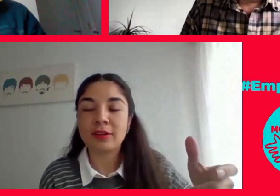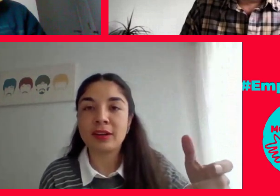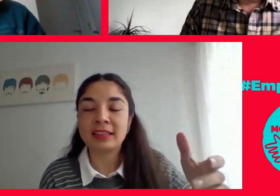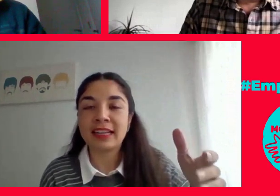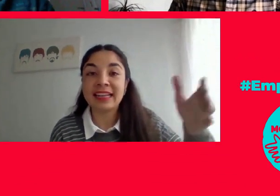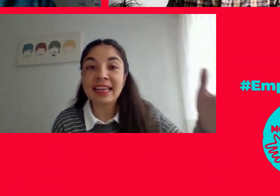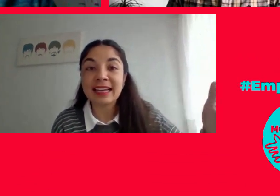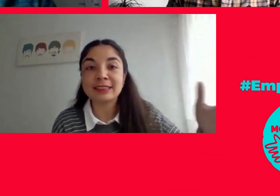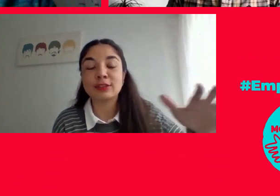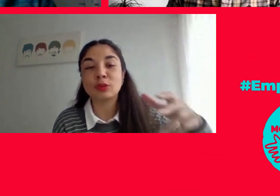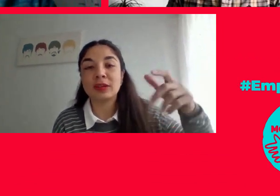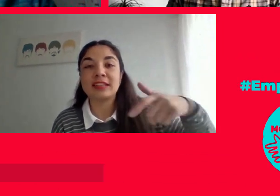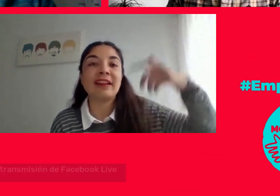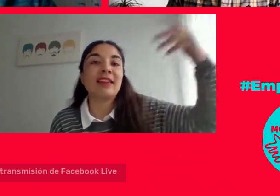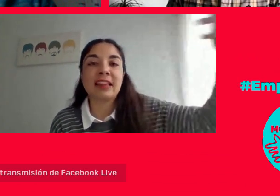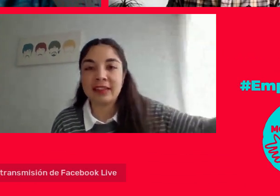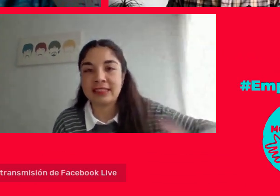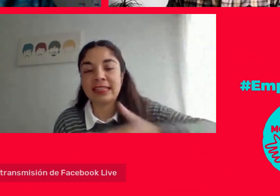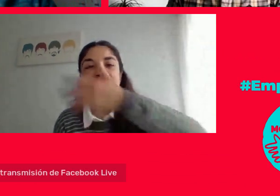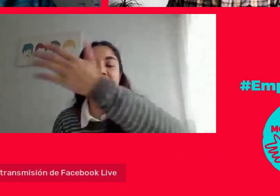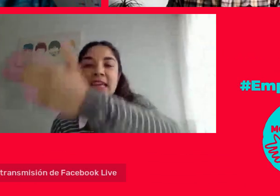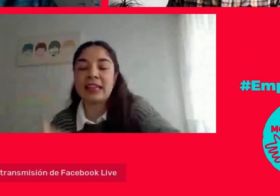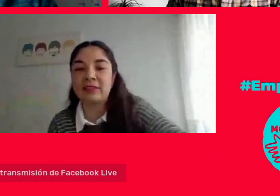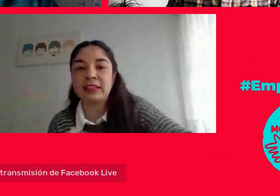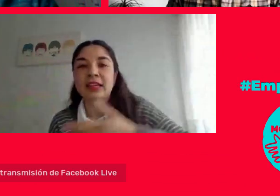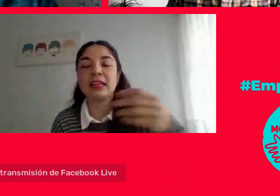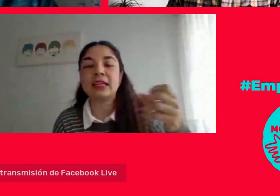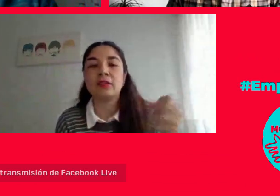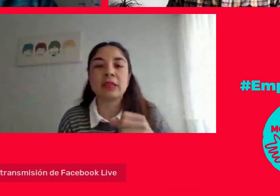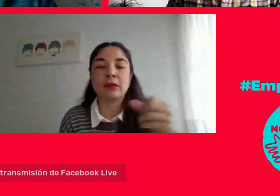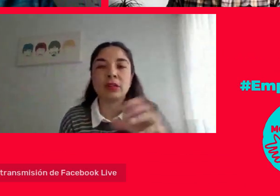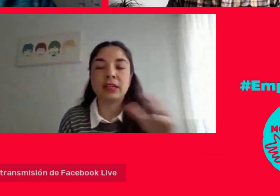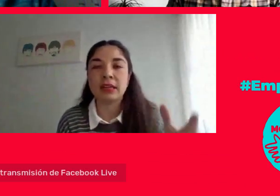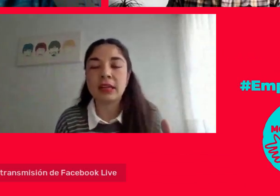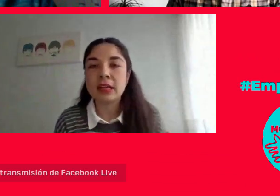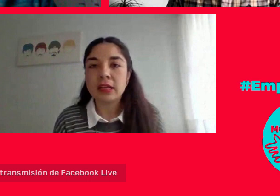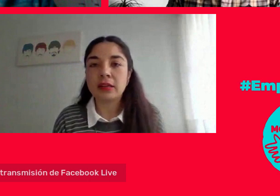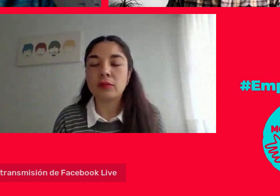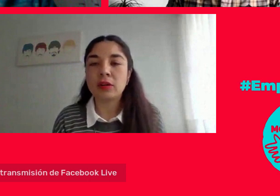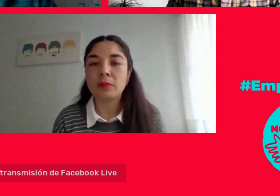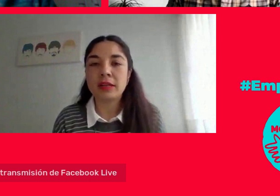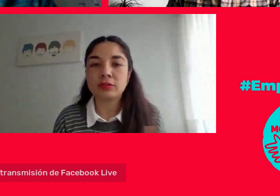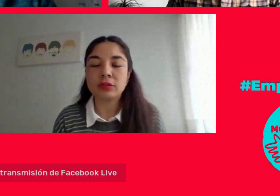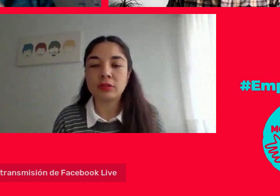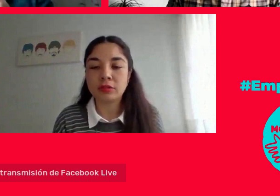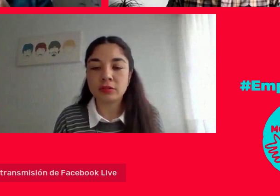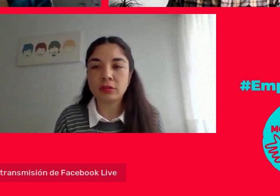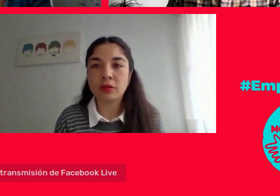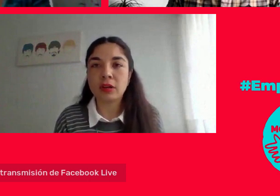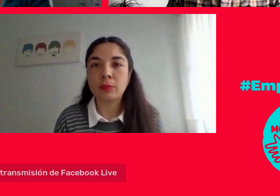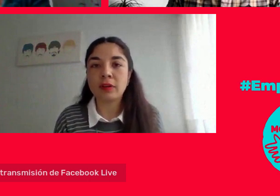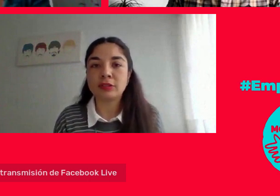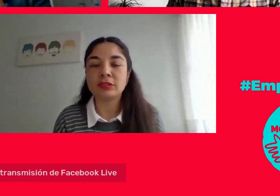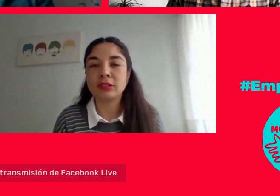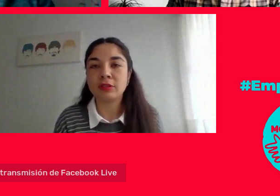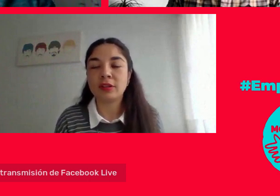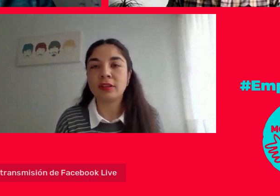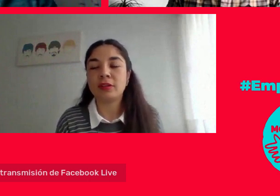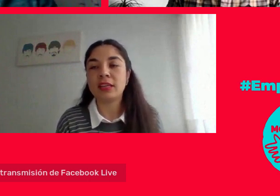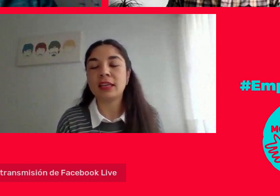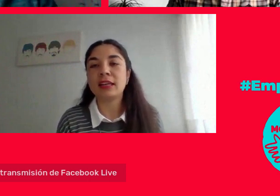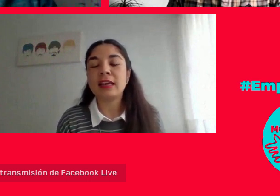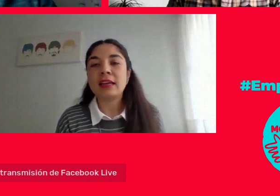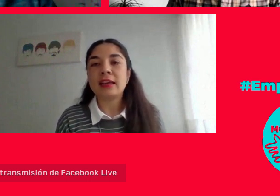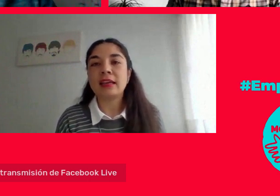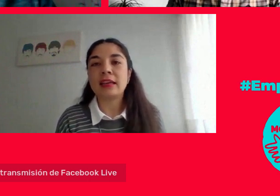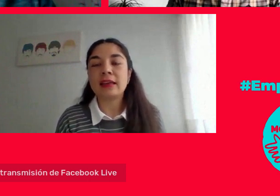también con letras griegas, ¿cierto? Porque se hablaba de la brasileña, de la británica, obviamente para no generar ninguna complicación con la población, ¿cierto?,